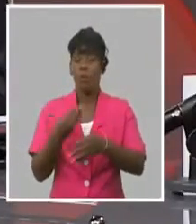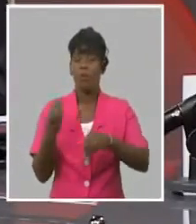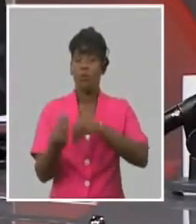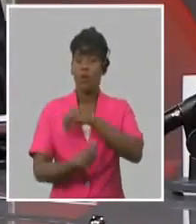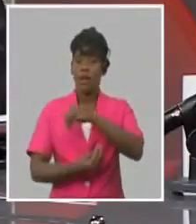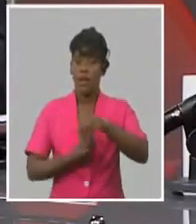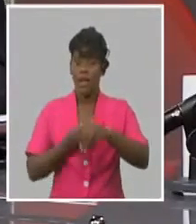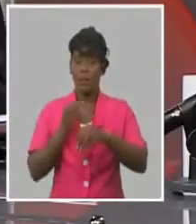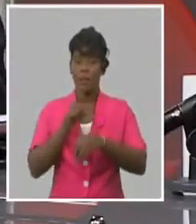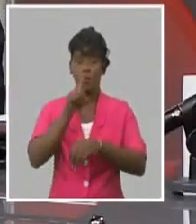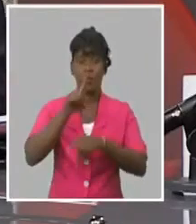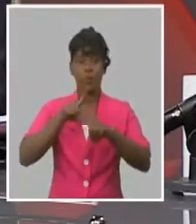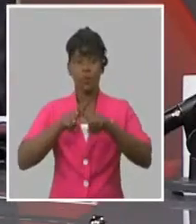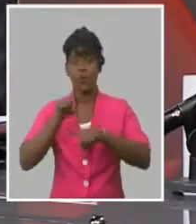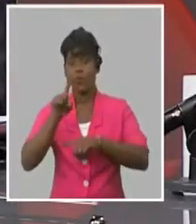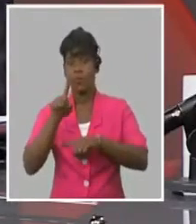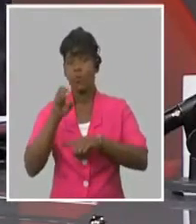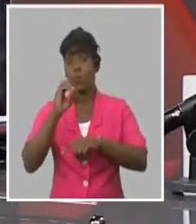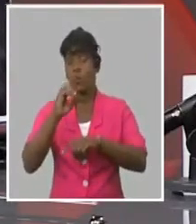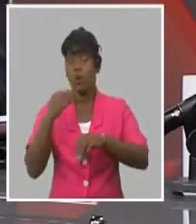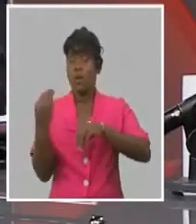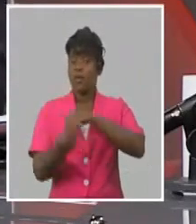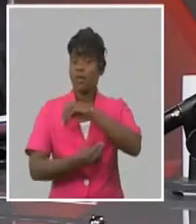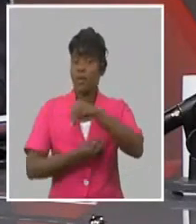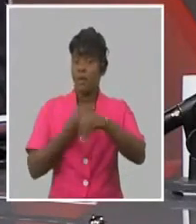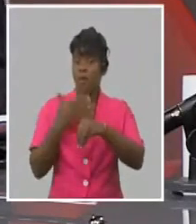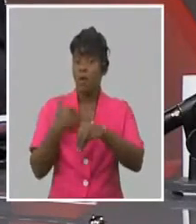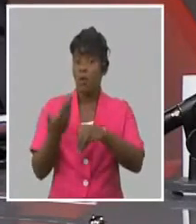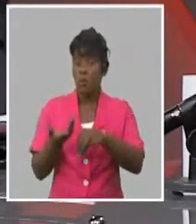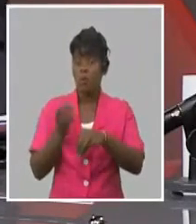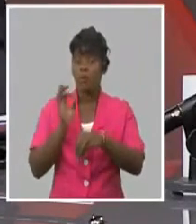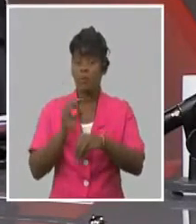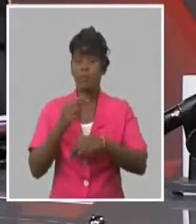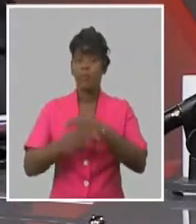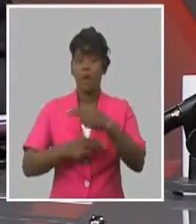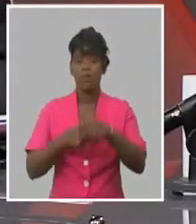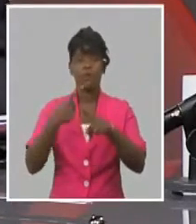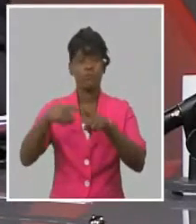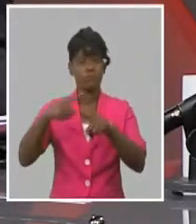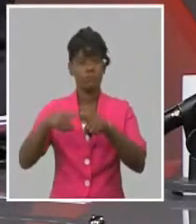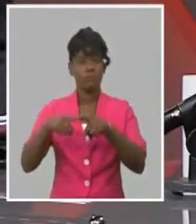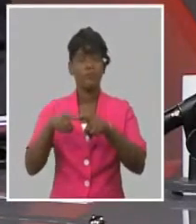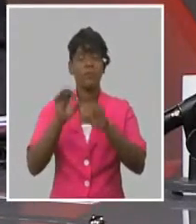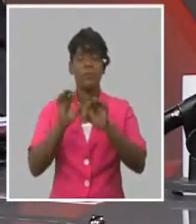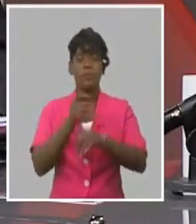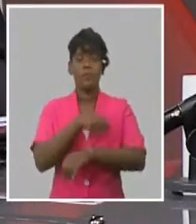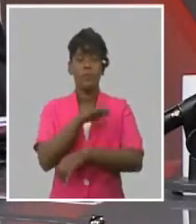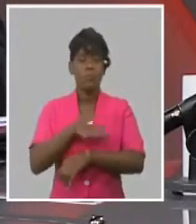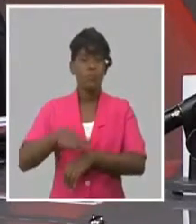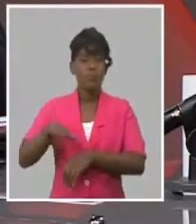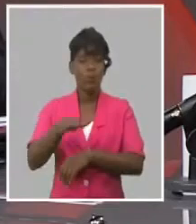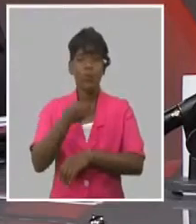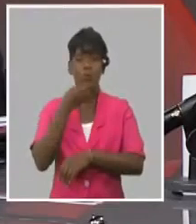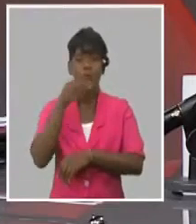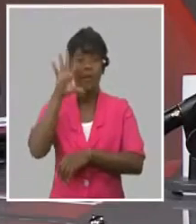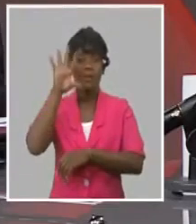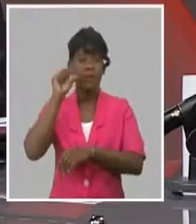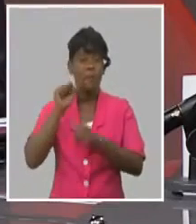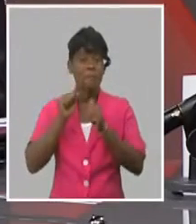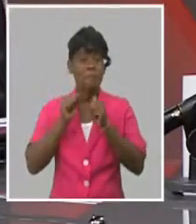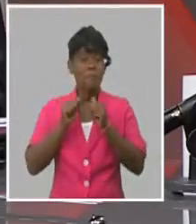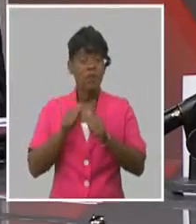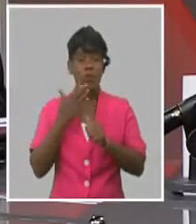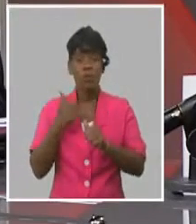esa unificación monetaria, unificación cambiaria, qué significa devaluación, y darles otros elementos a nuestros televidentes y radiovidentes que puedan entender